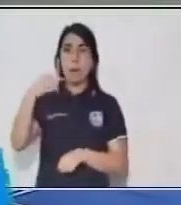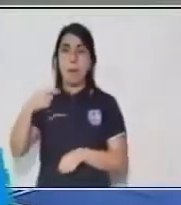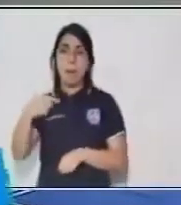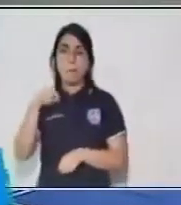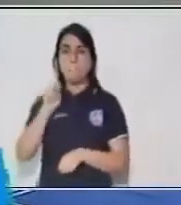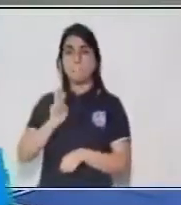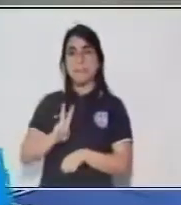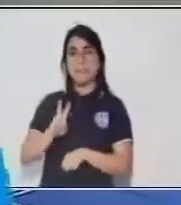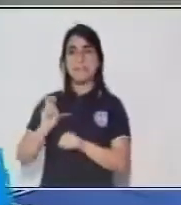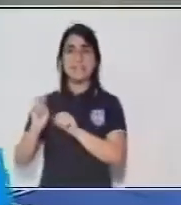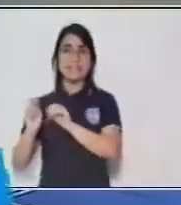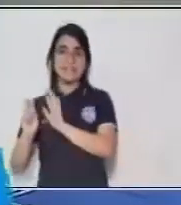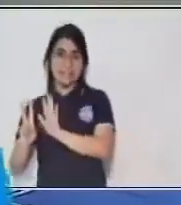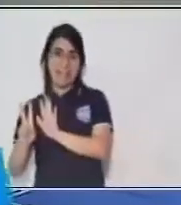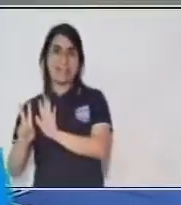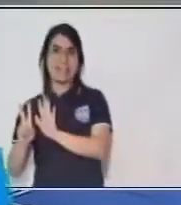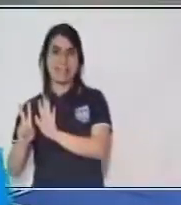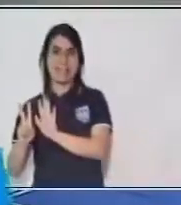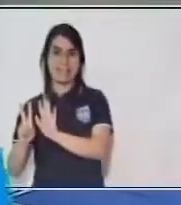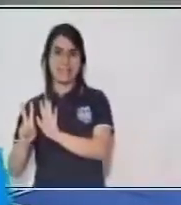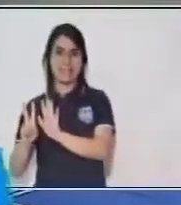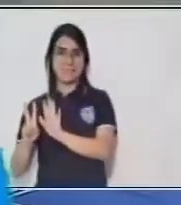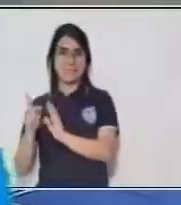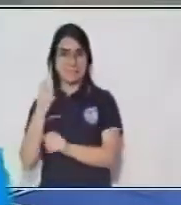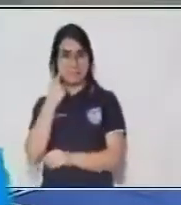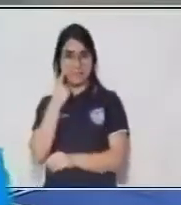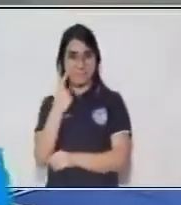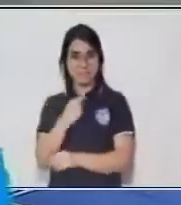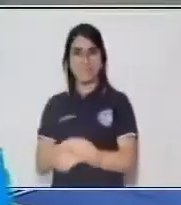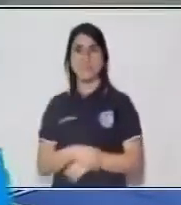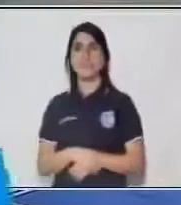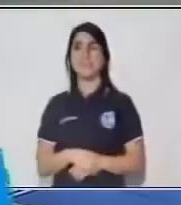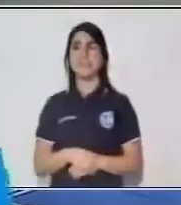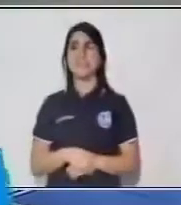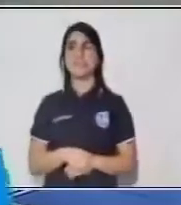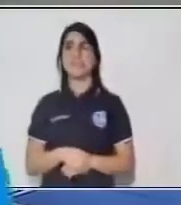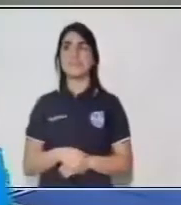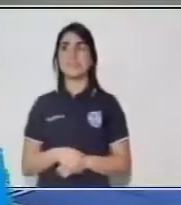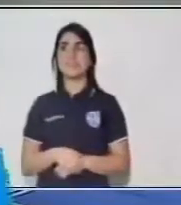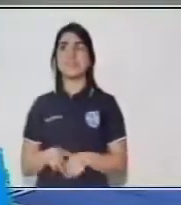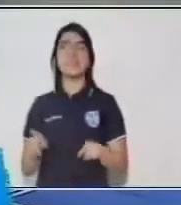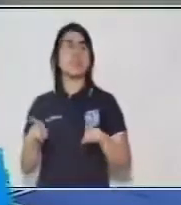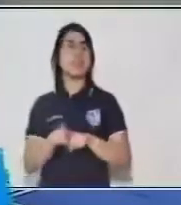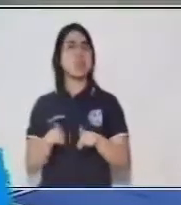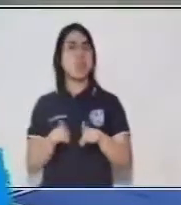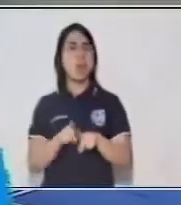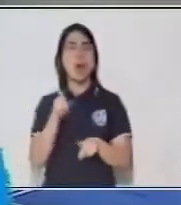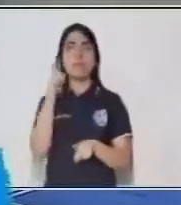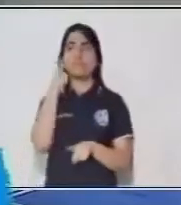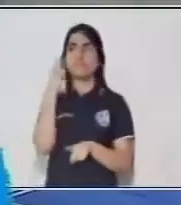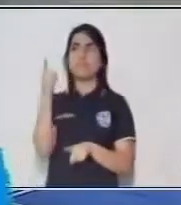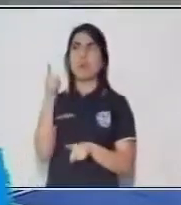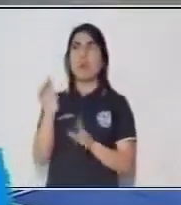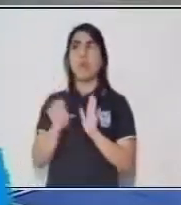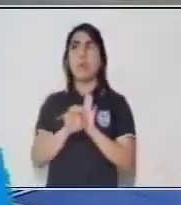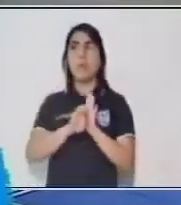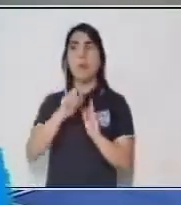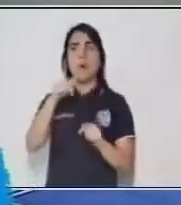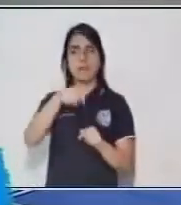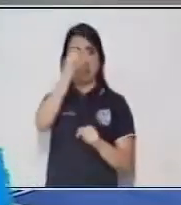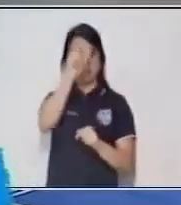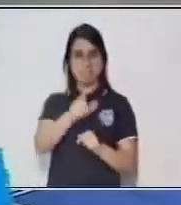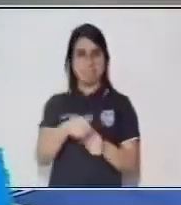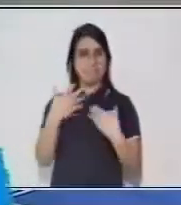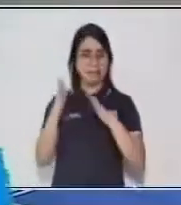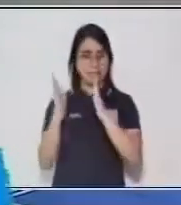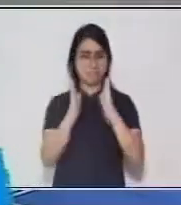así. 3 elevado a la menos 2. Desarrollamos la misma operación y tienes que obtener por